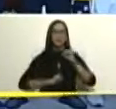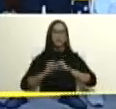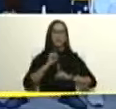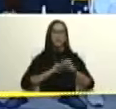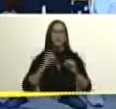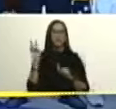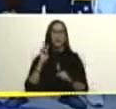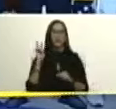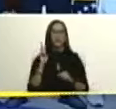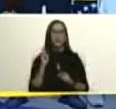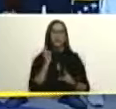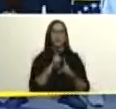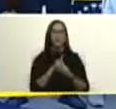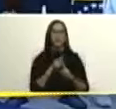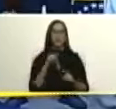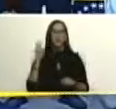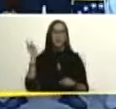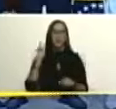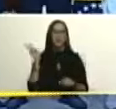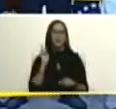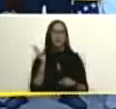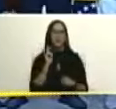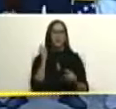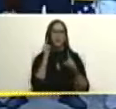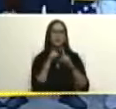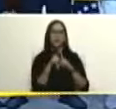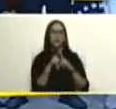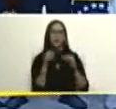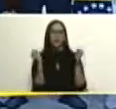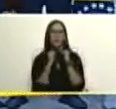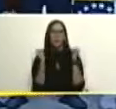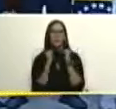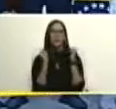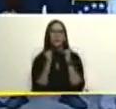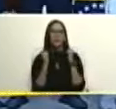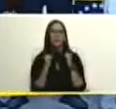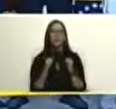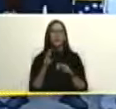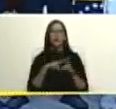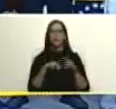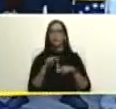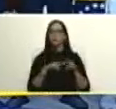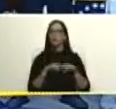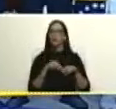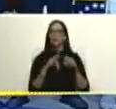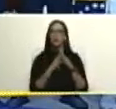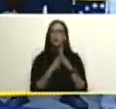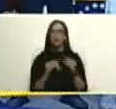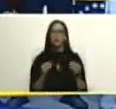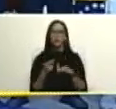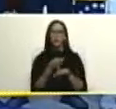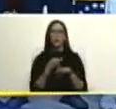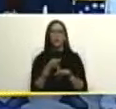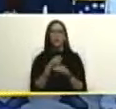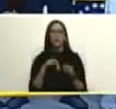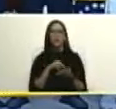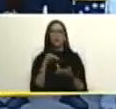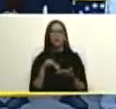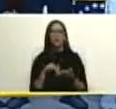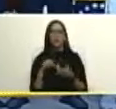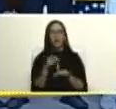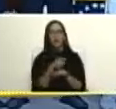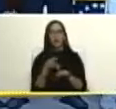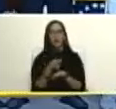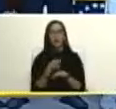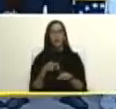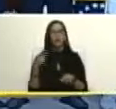Venezuela desde la venezolanidad, desde la merideñidad y construyendo entre todos gobierno nacional,